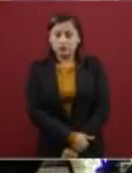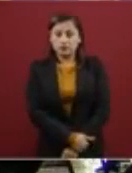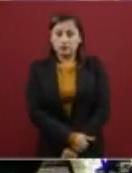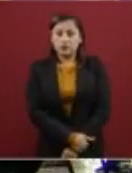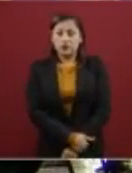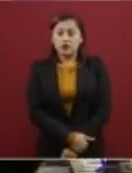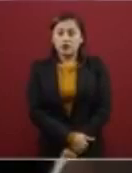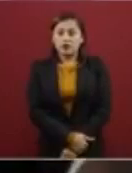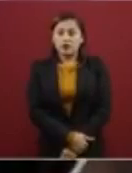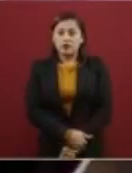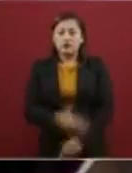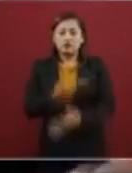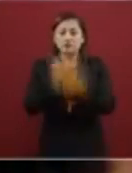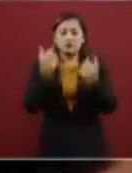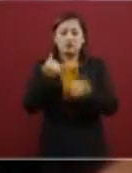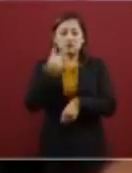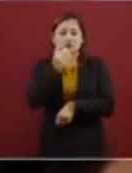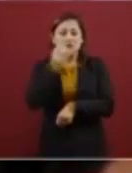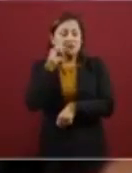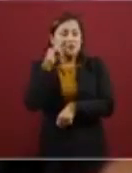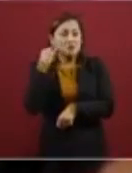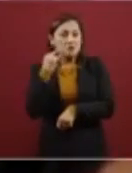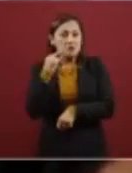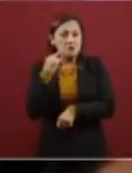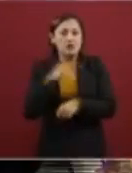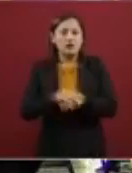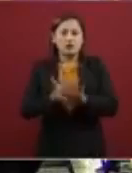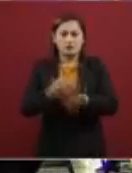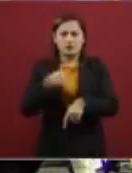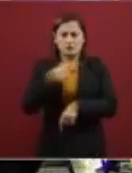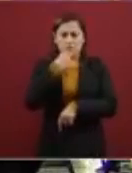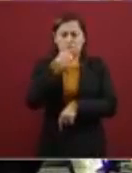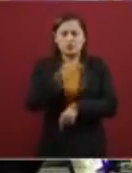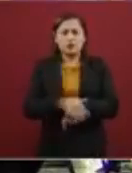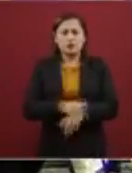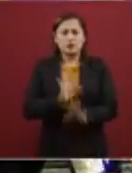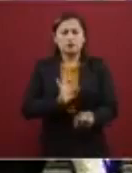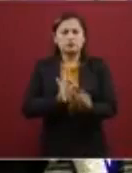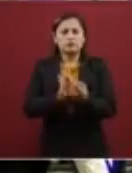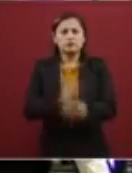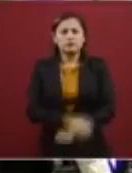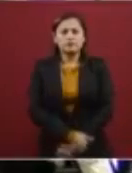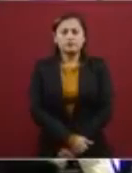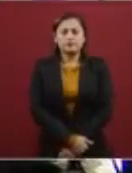No sé cuántos, no alcanzo a leer desde aquí. A ver, yo te digo. Vamos a acercarnos a ver.